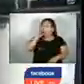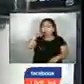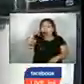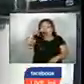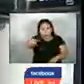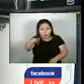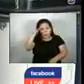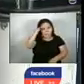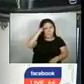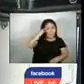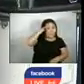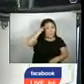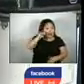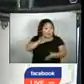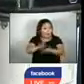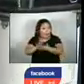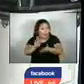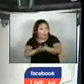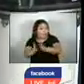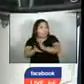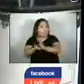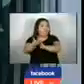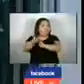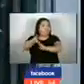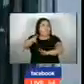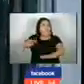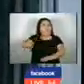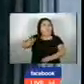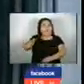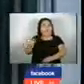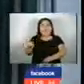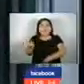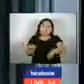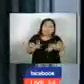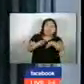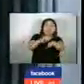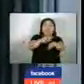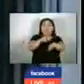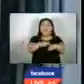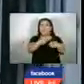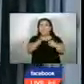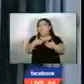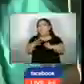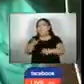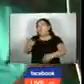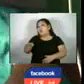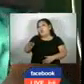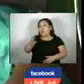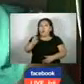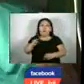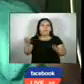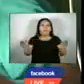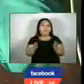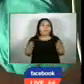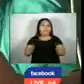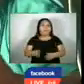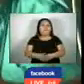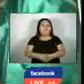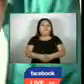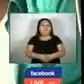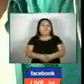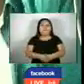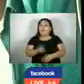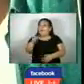no han contemplado aumentar la tarifa del pasaje que cancelan los usuarios de los autobuses y microbuses. Esa